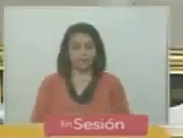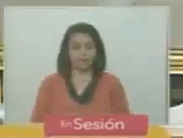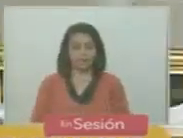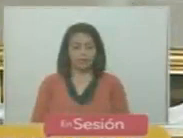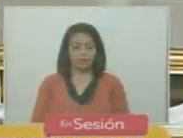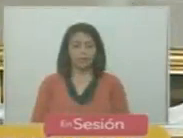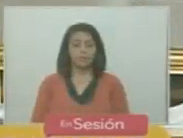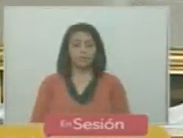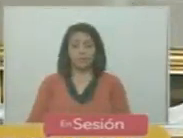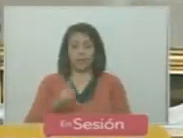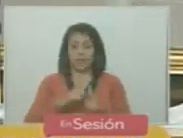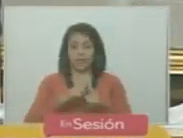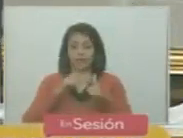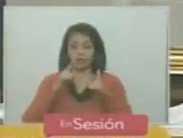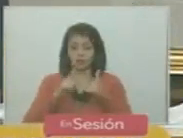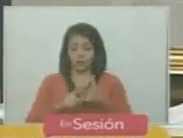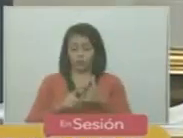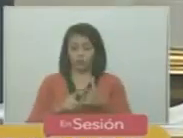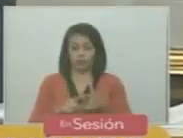En consideración,